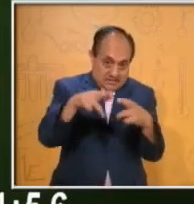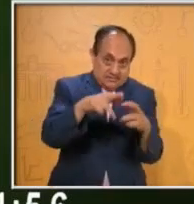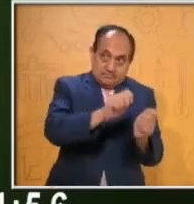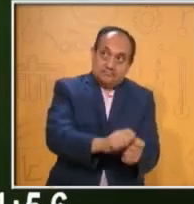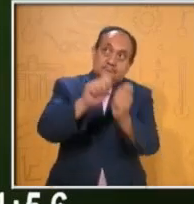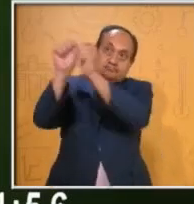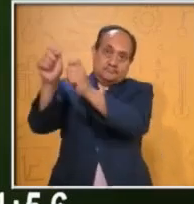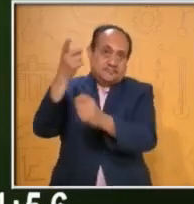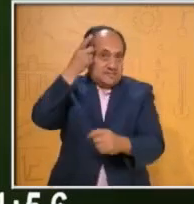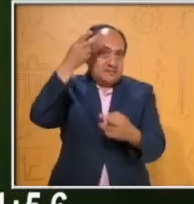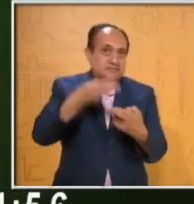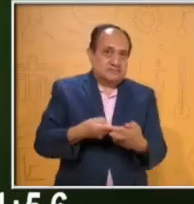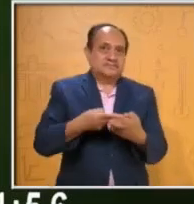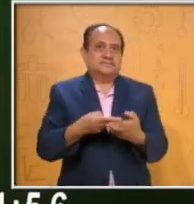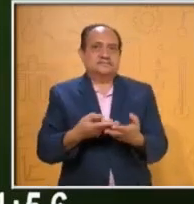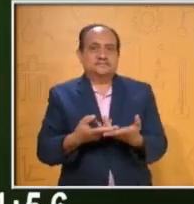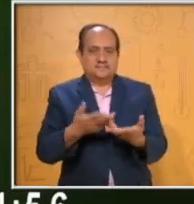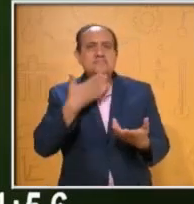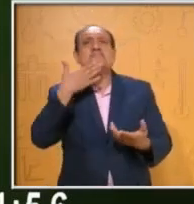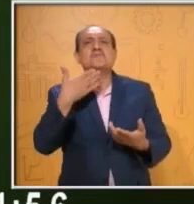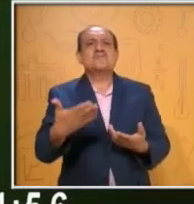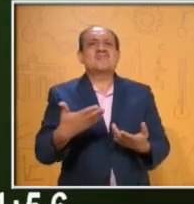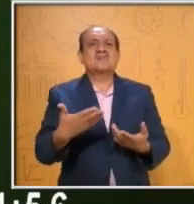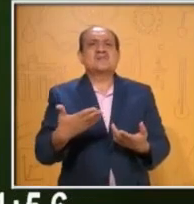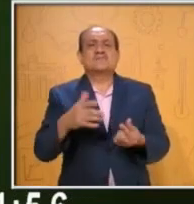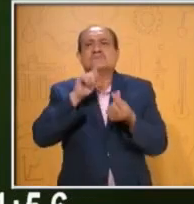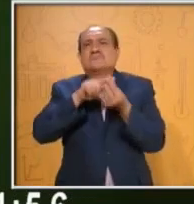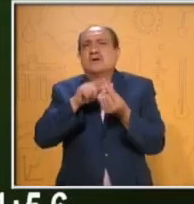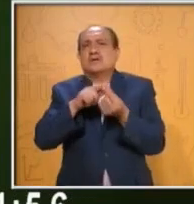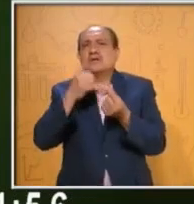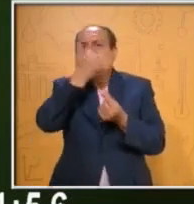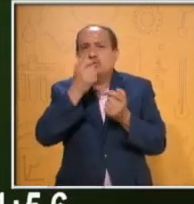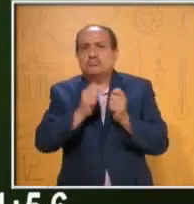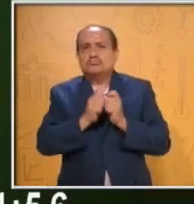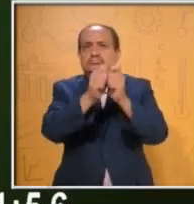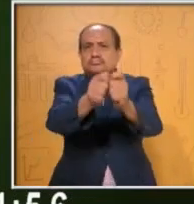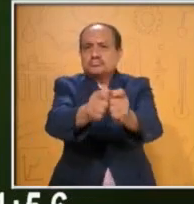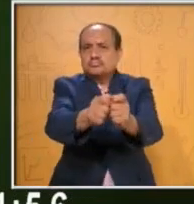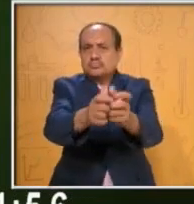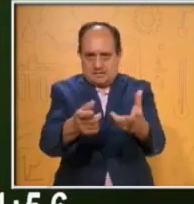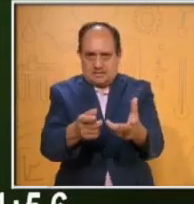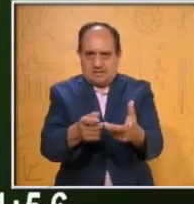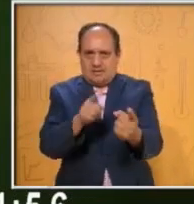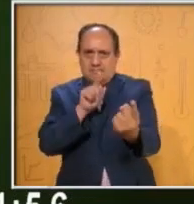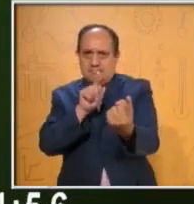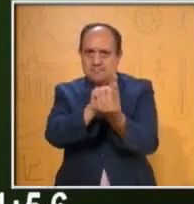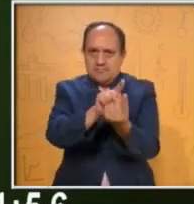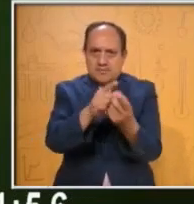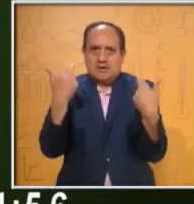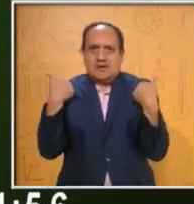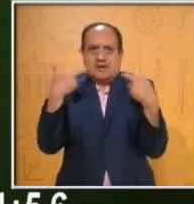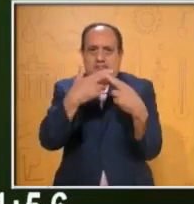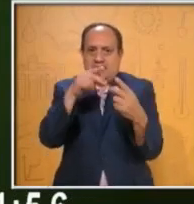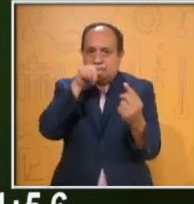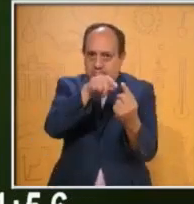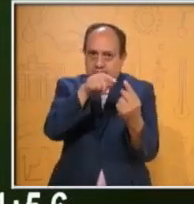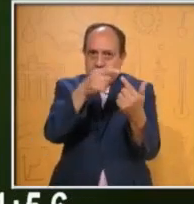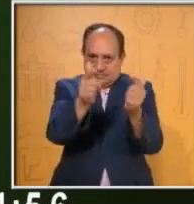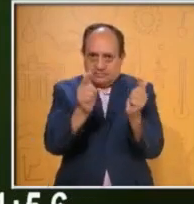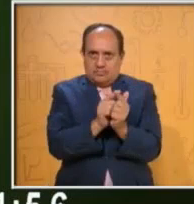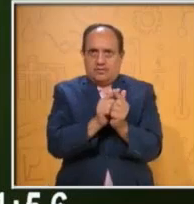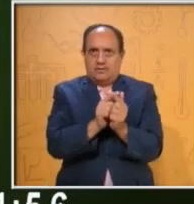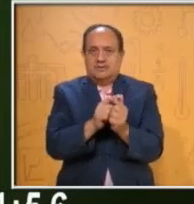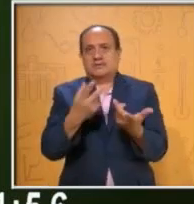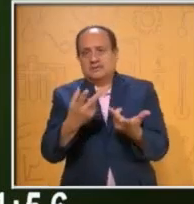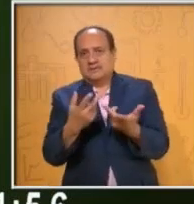autoridades correspondientes. Muy bien. ¿A quién le dieron la carta a los alumnos? A su profesor de grupo. Número 3. El profesor